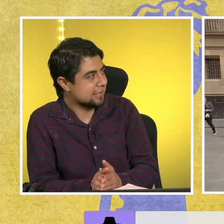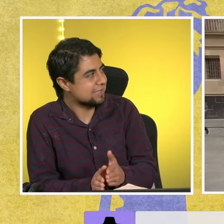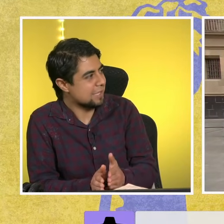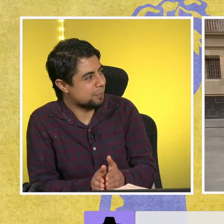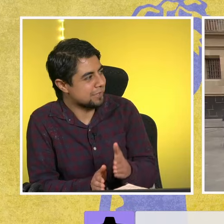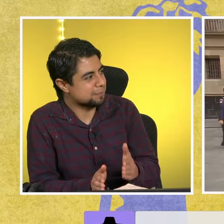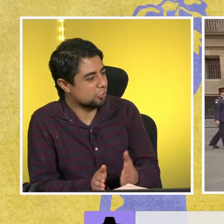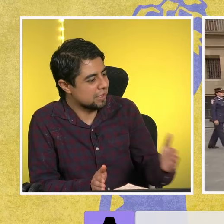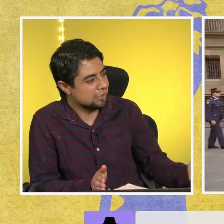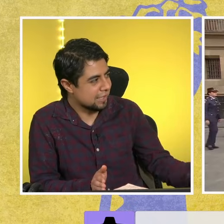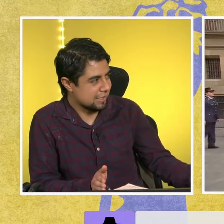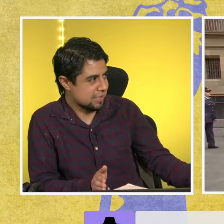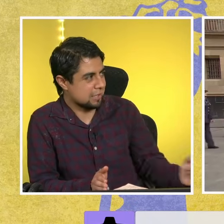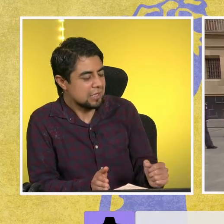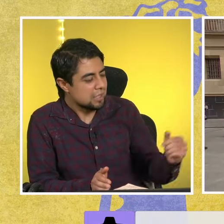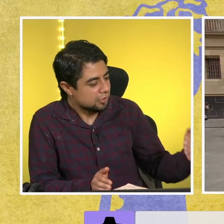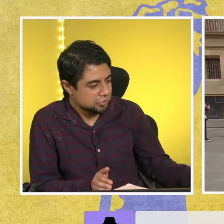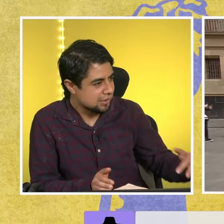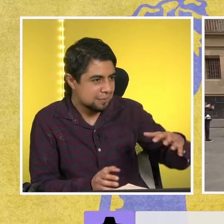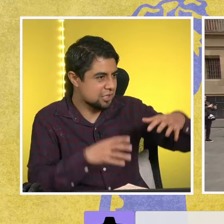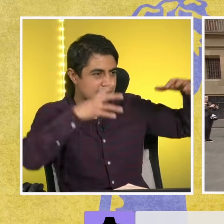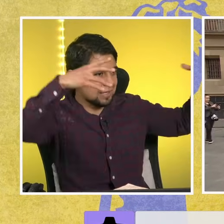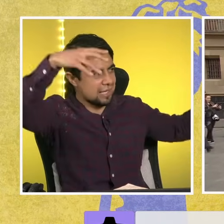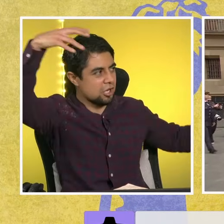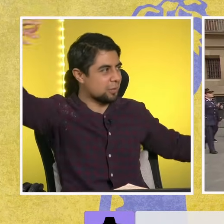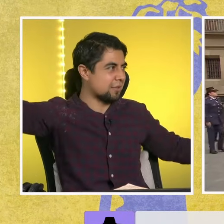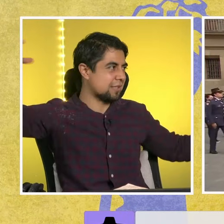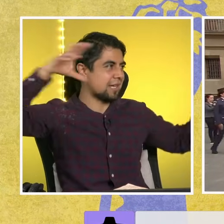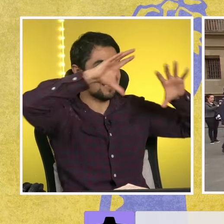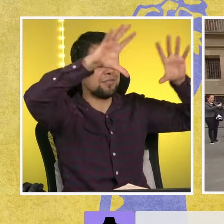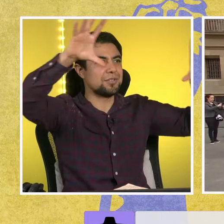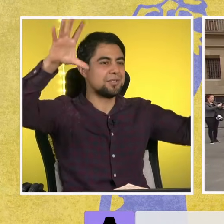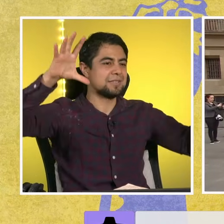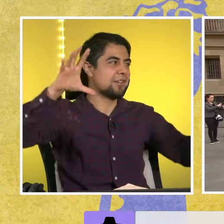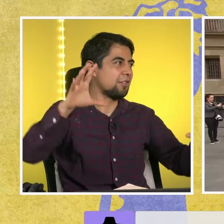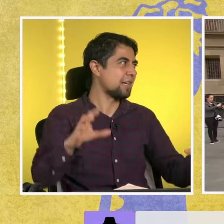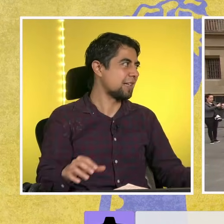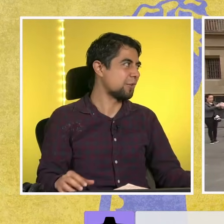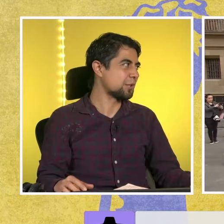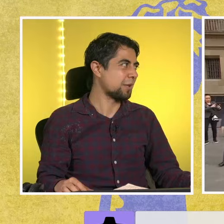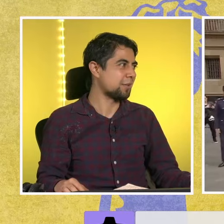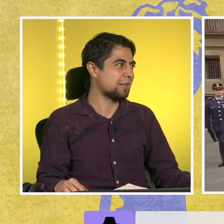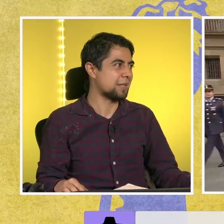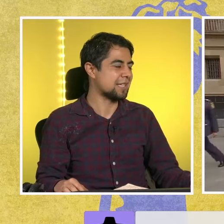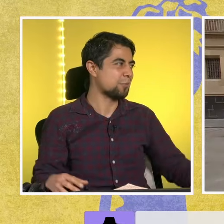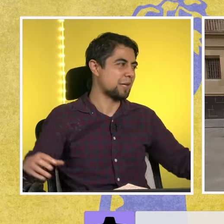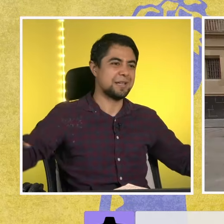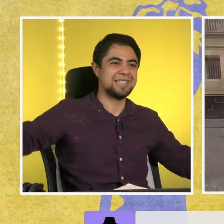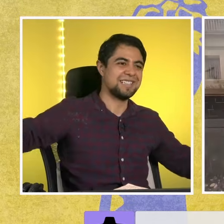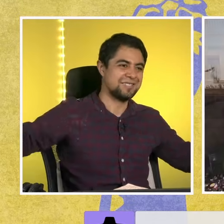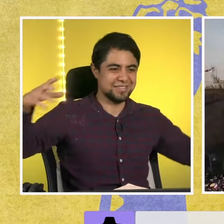es decir, siempre respondiéndole a la derecha. Incluso esa machota enorme donde sale la foto esta icónica de López Obrador que